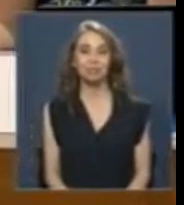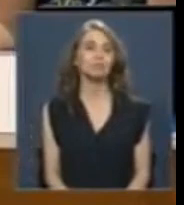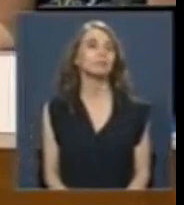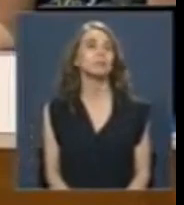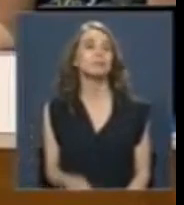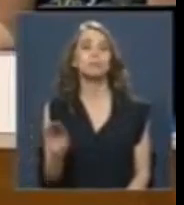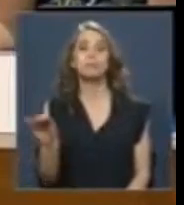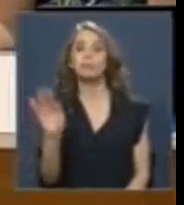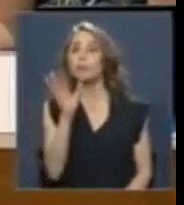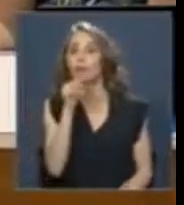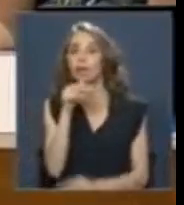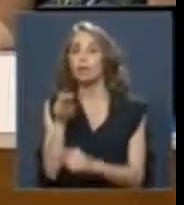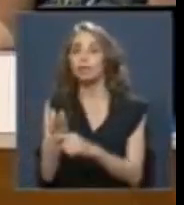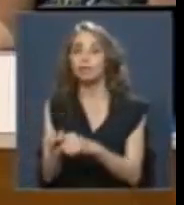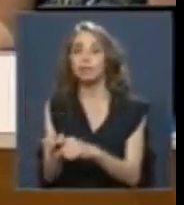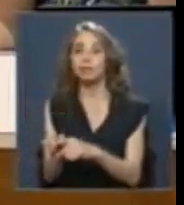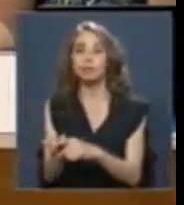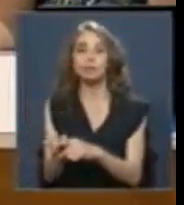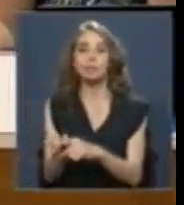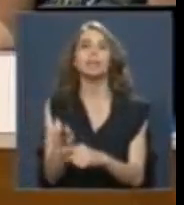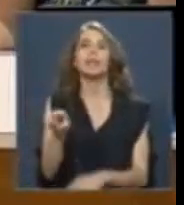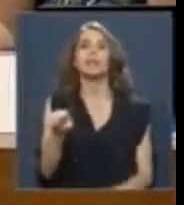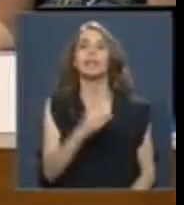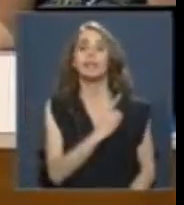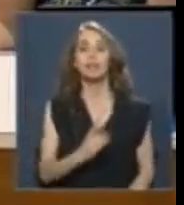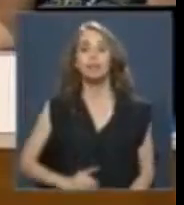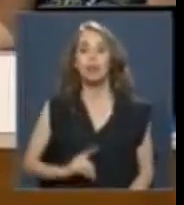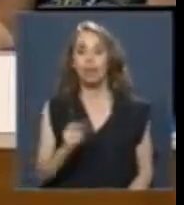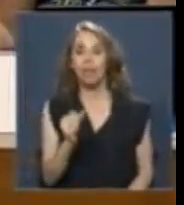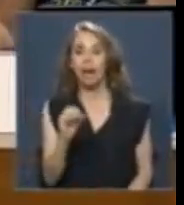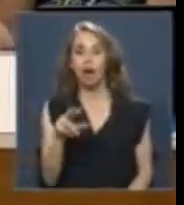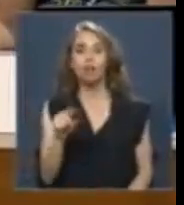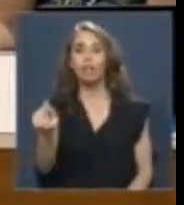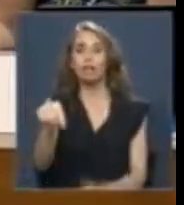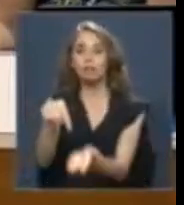No, no está. Diputado Gaona.